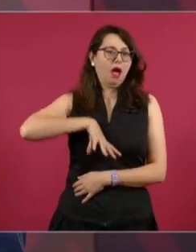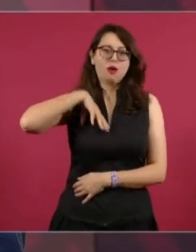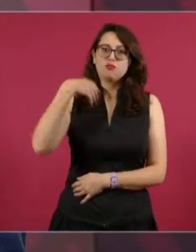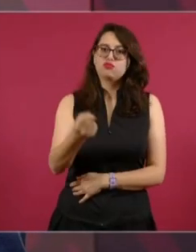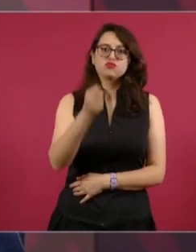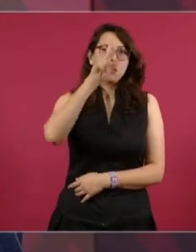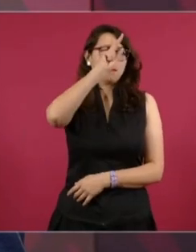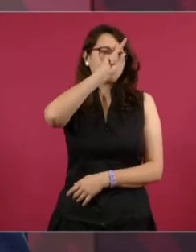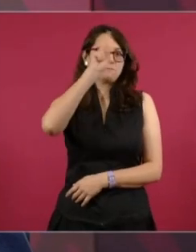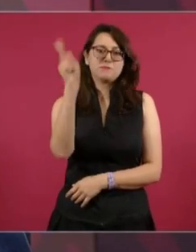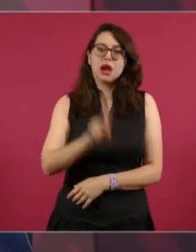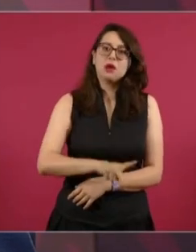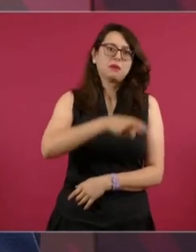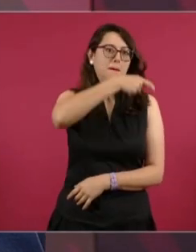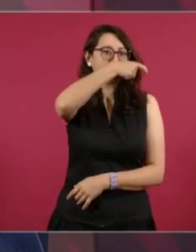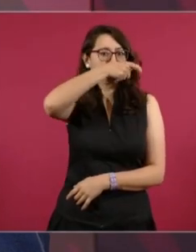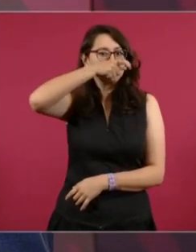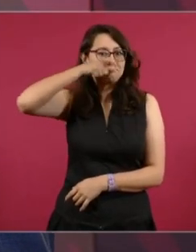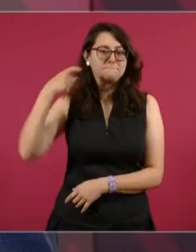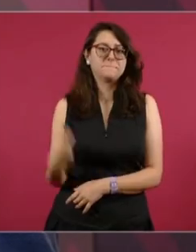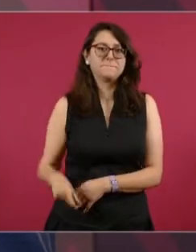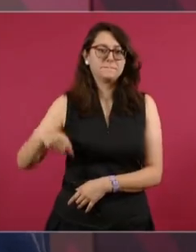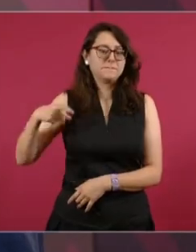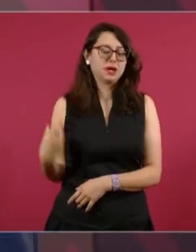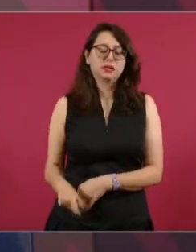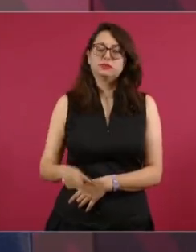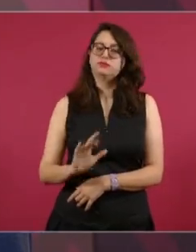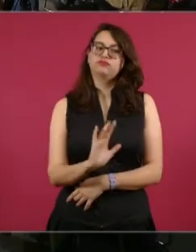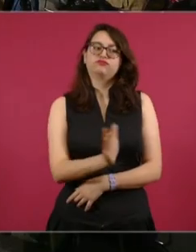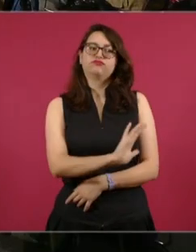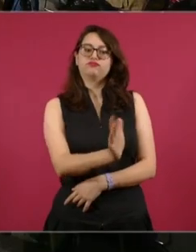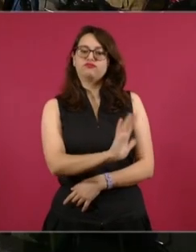recuperando todo lo público,